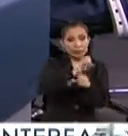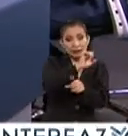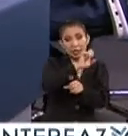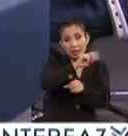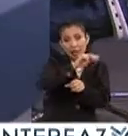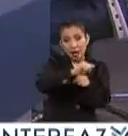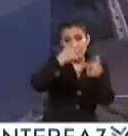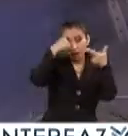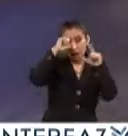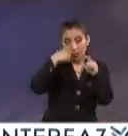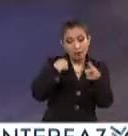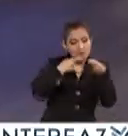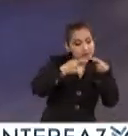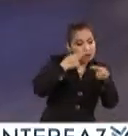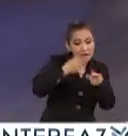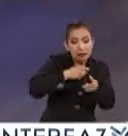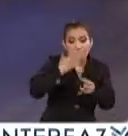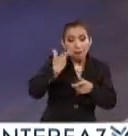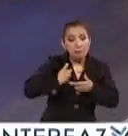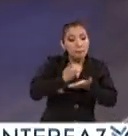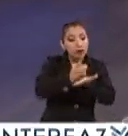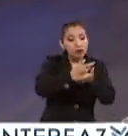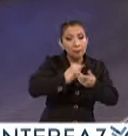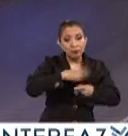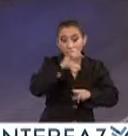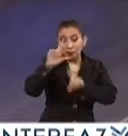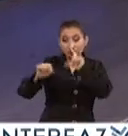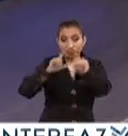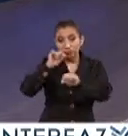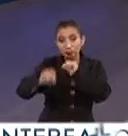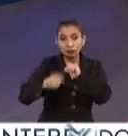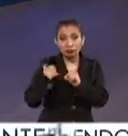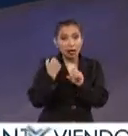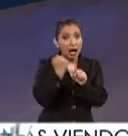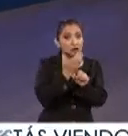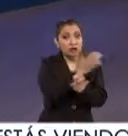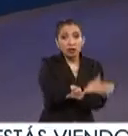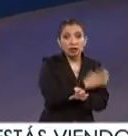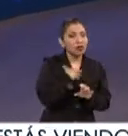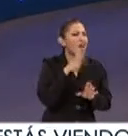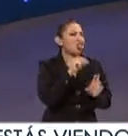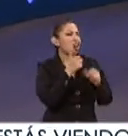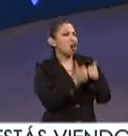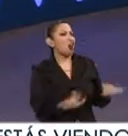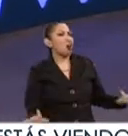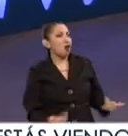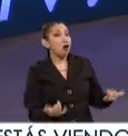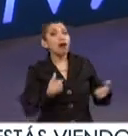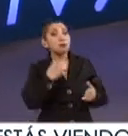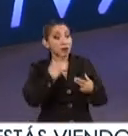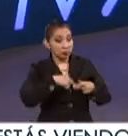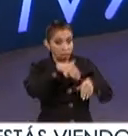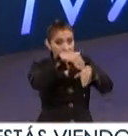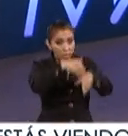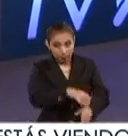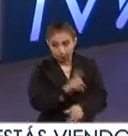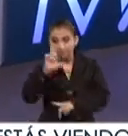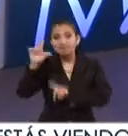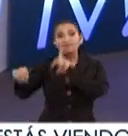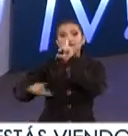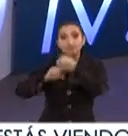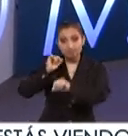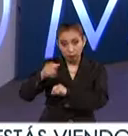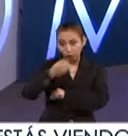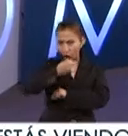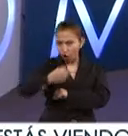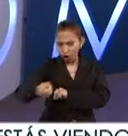con la Marina, haciendo las evacuaciones y la gente hace muchos años no hubieran querido salirse. Todo el mundo salió y ayudaron, todo el